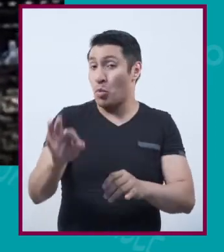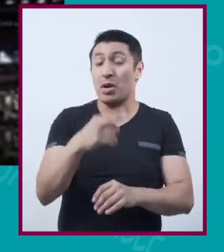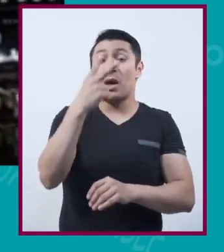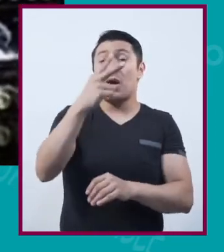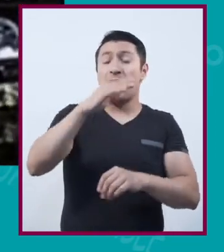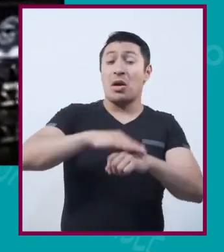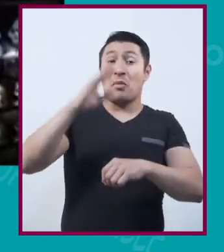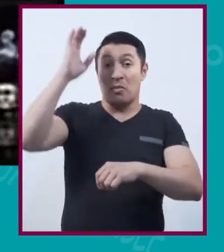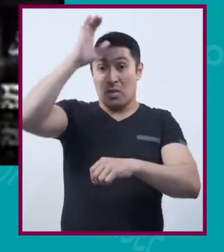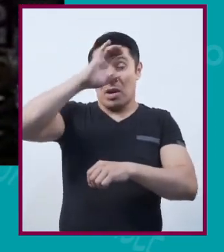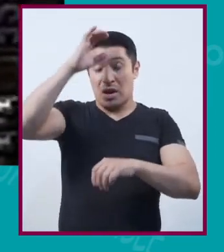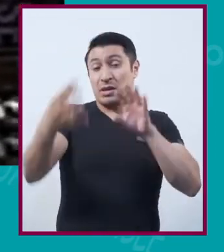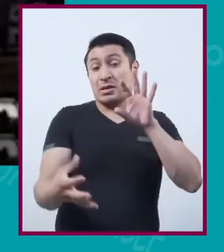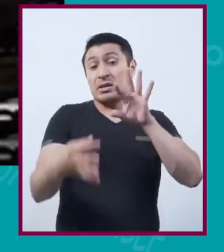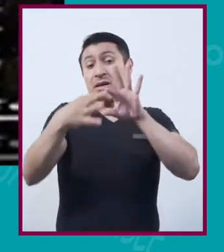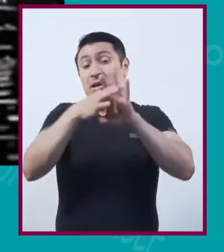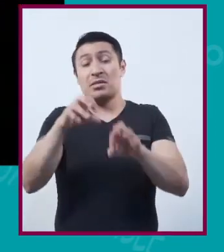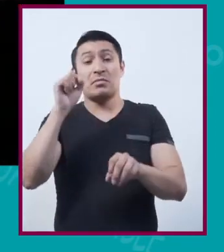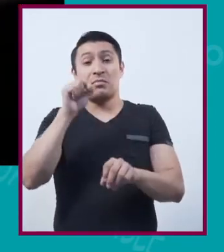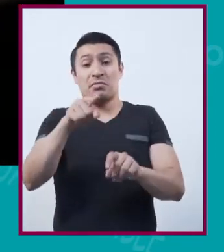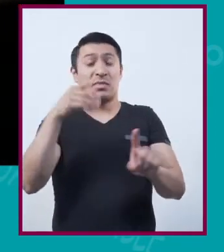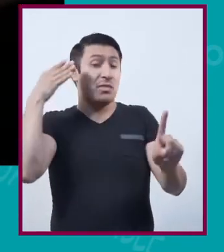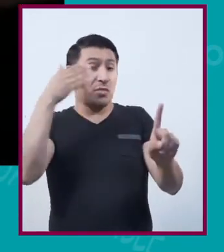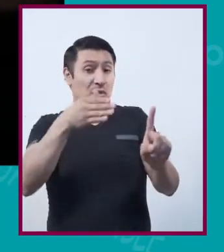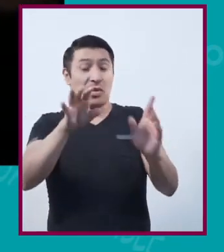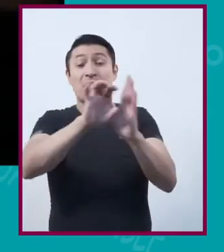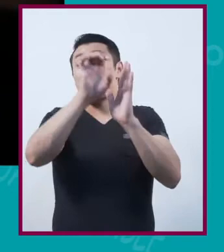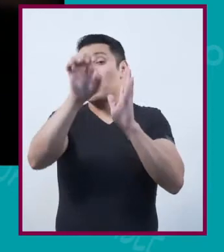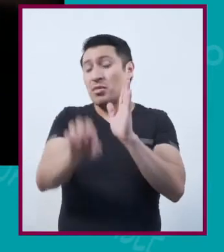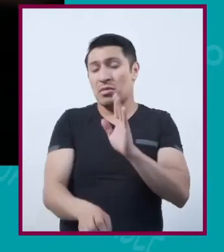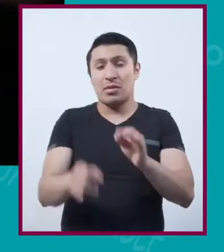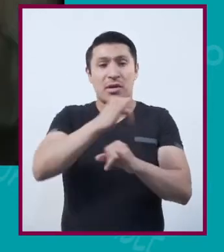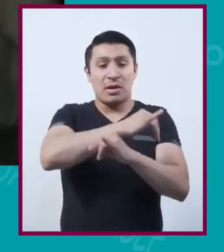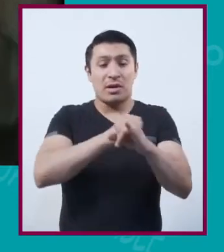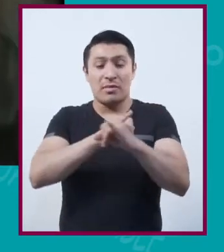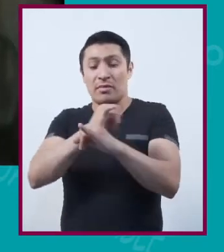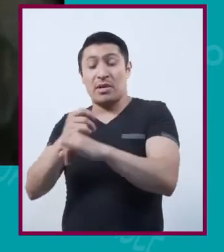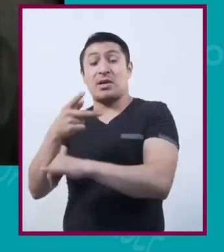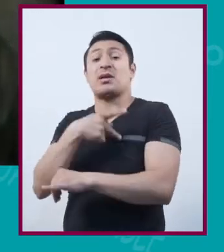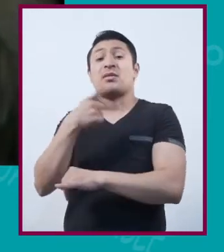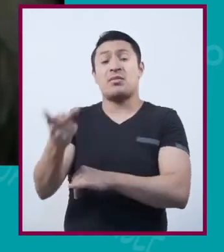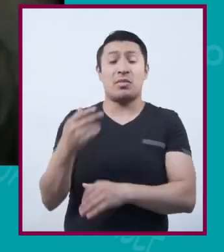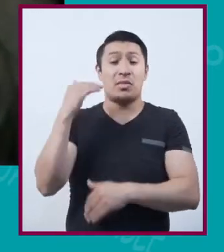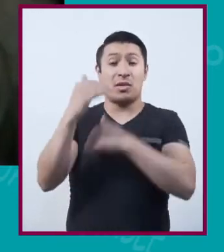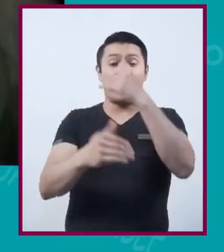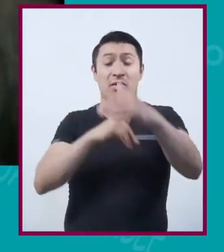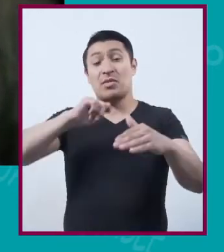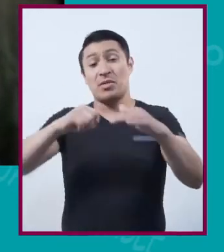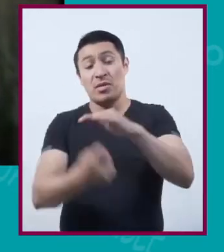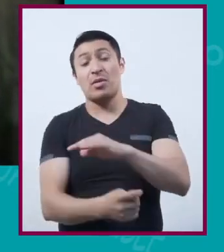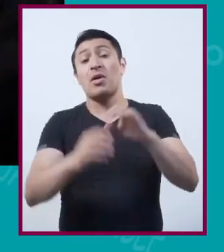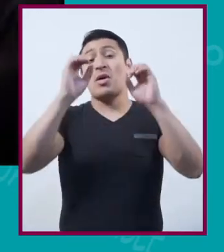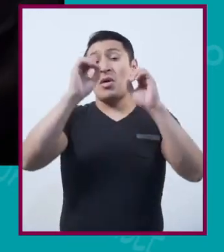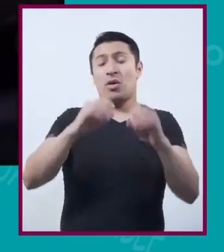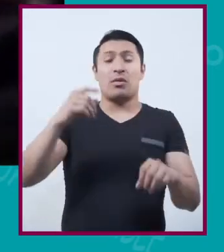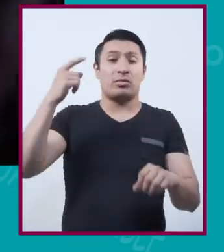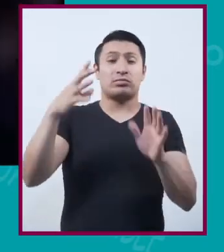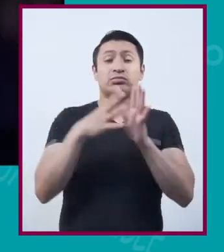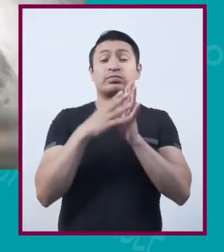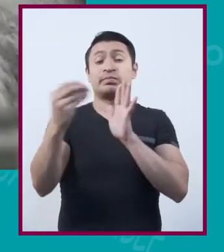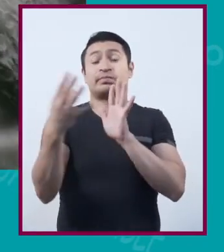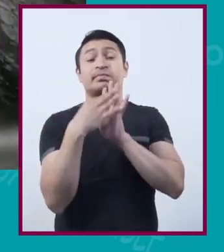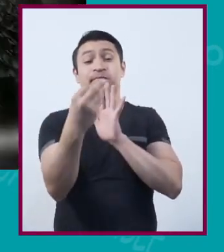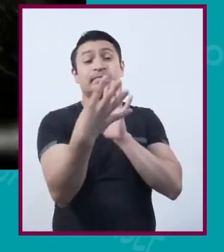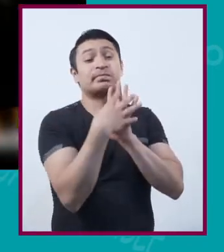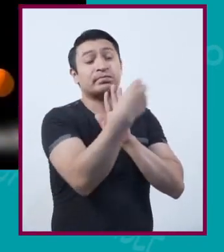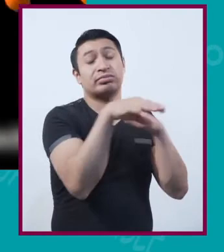estudio interdisciplinario, donde dos o más ciencias confluyen con un mismo fin. Por ejemplo, el estudio de la pobreza, de los avances